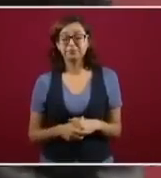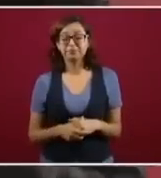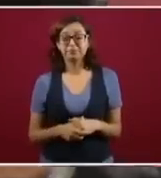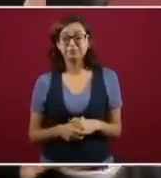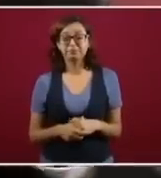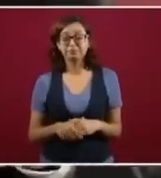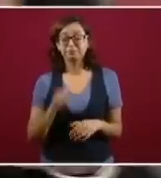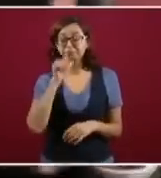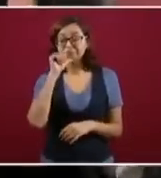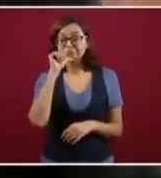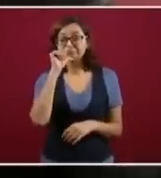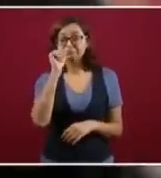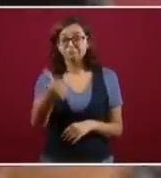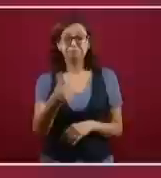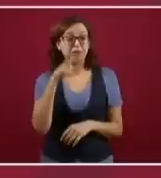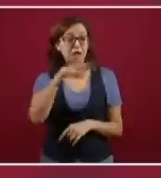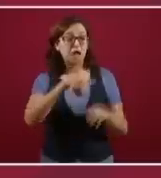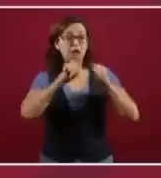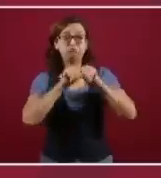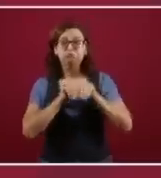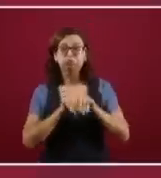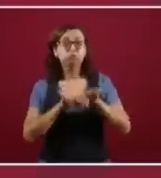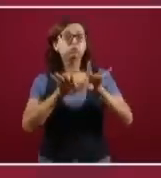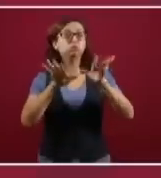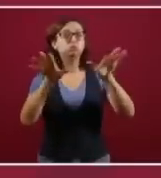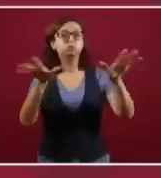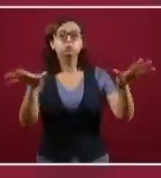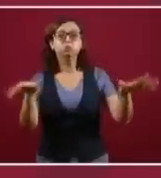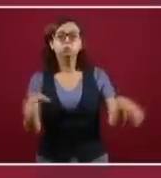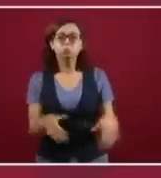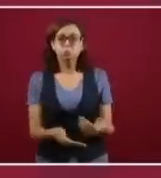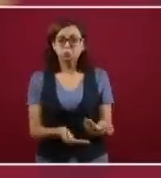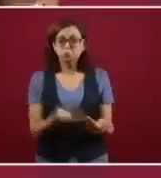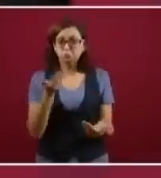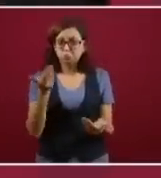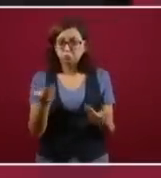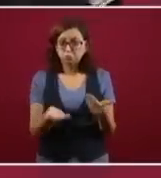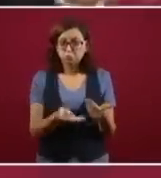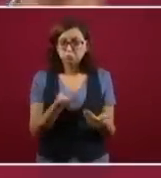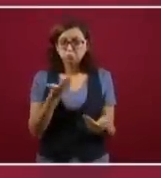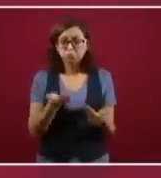no tiene eco. Es decir,